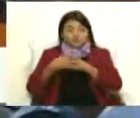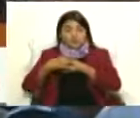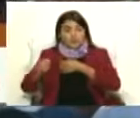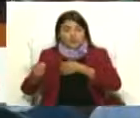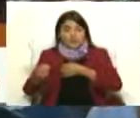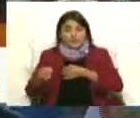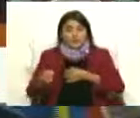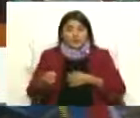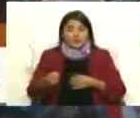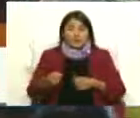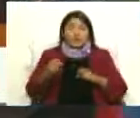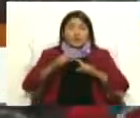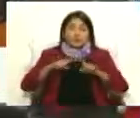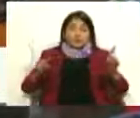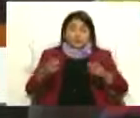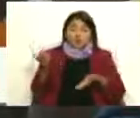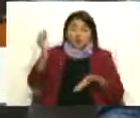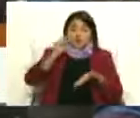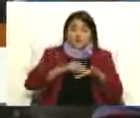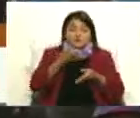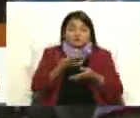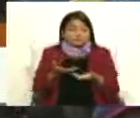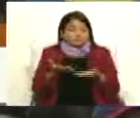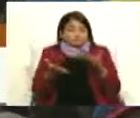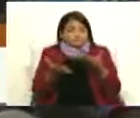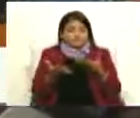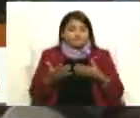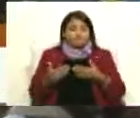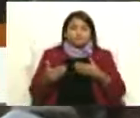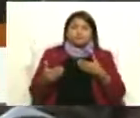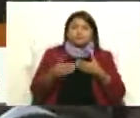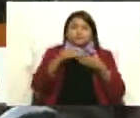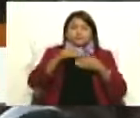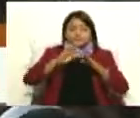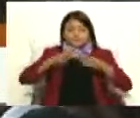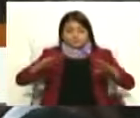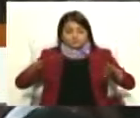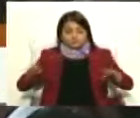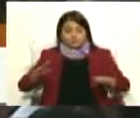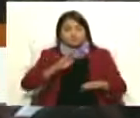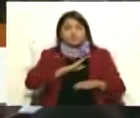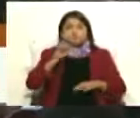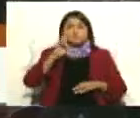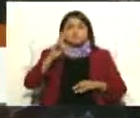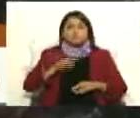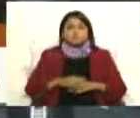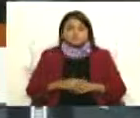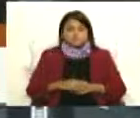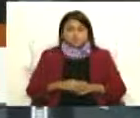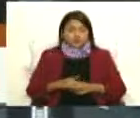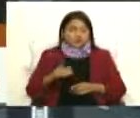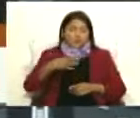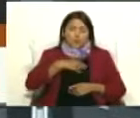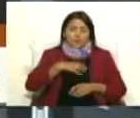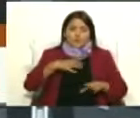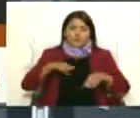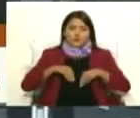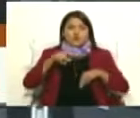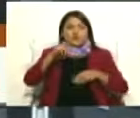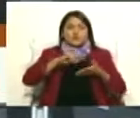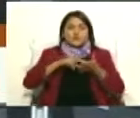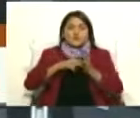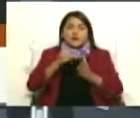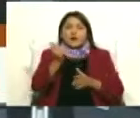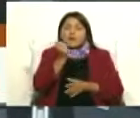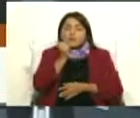y hoy se han atrevido a lo peor, que es a tocar el mar. Inadmisible, son unos violadores,